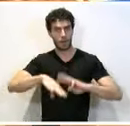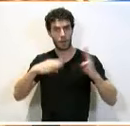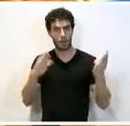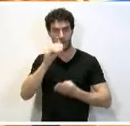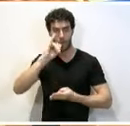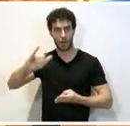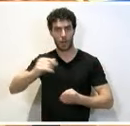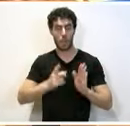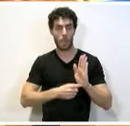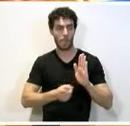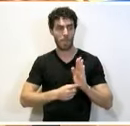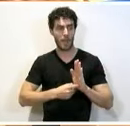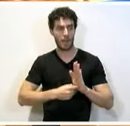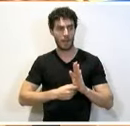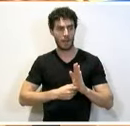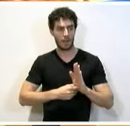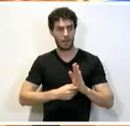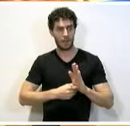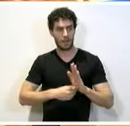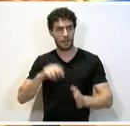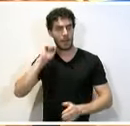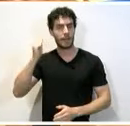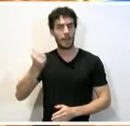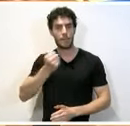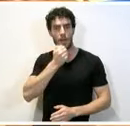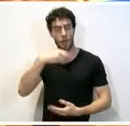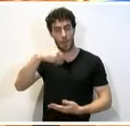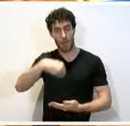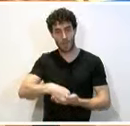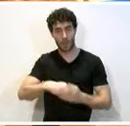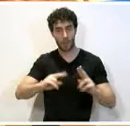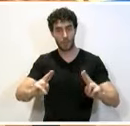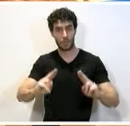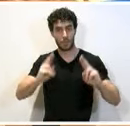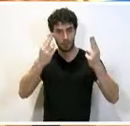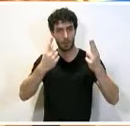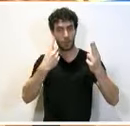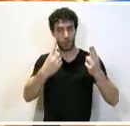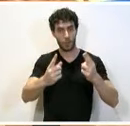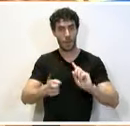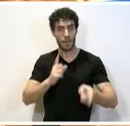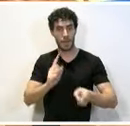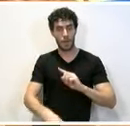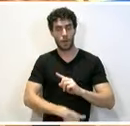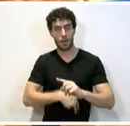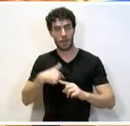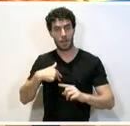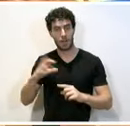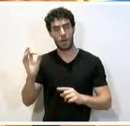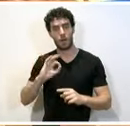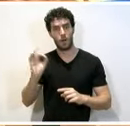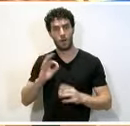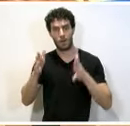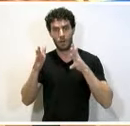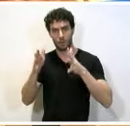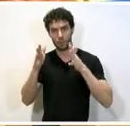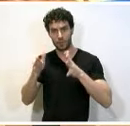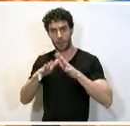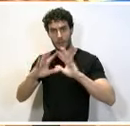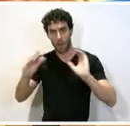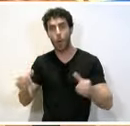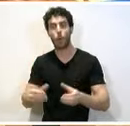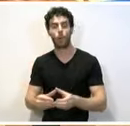establece que las interpelaciones tienen que tener el título de una dirección general o bien de la Consejería en su